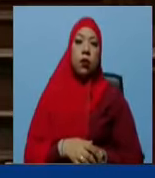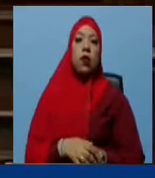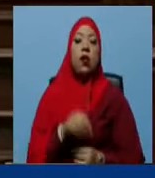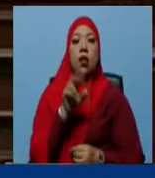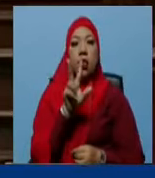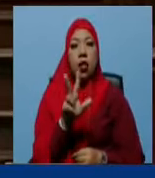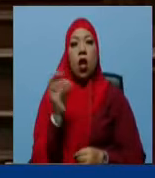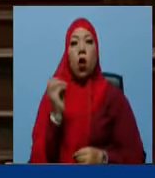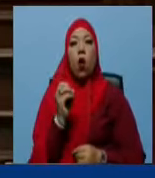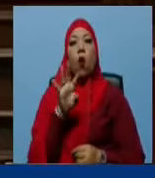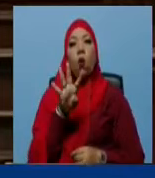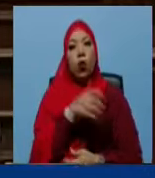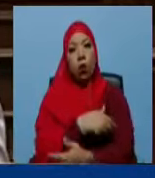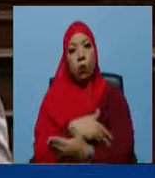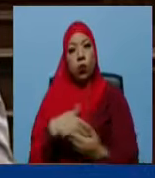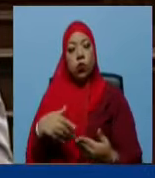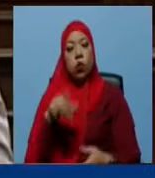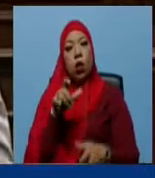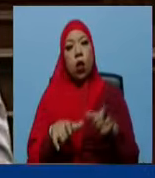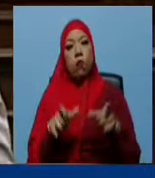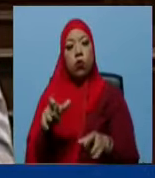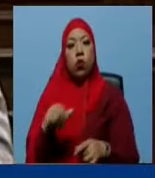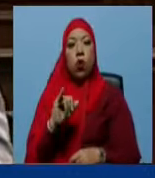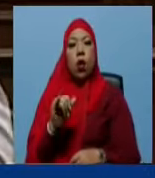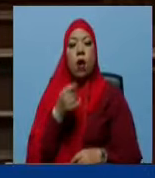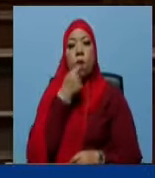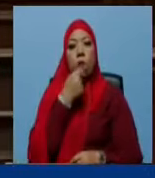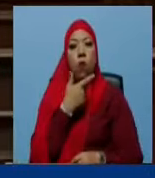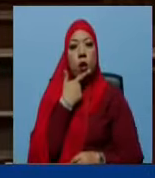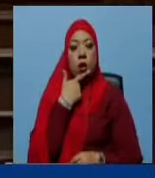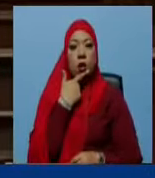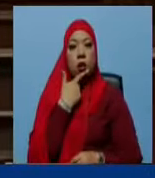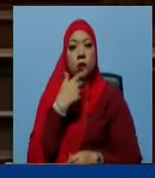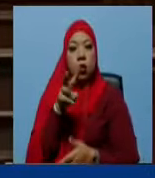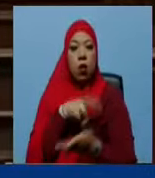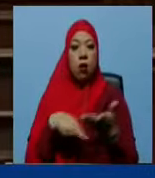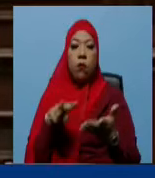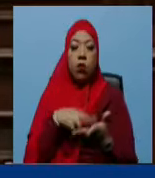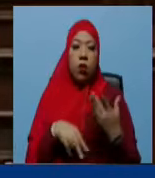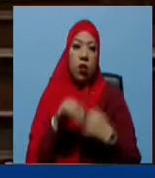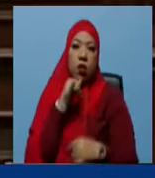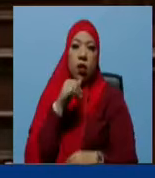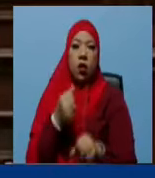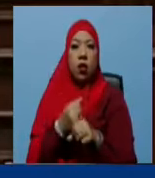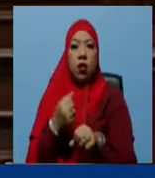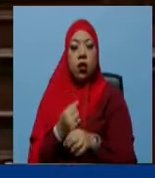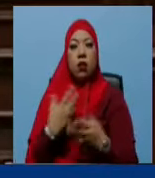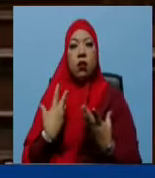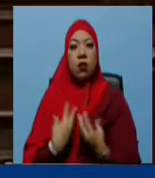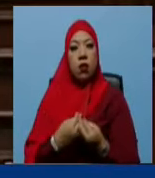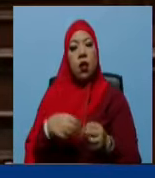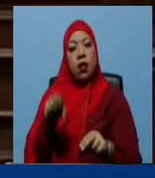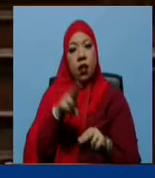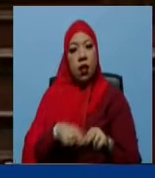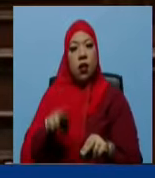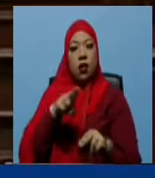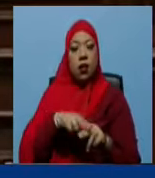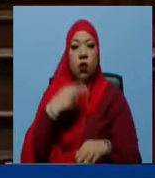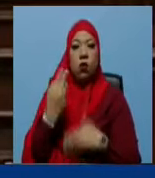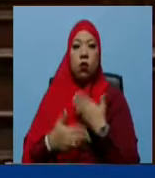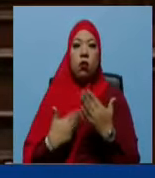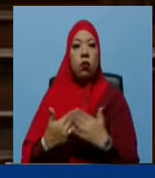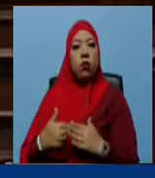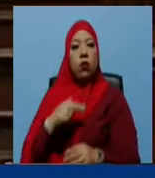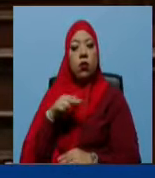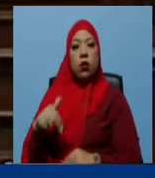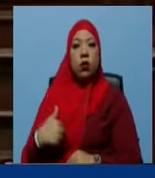3-4 millones, y que la gente lo tenga y lo atesore y lo lean junto a los niños y a las